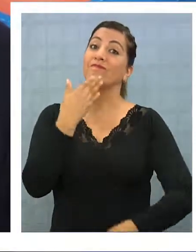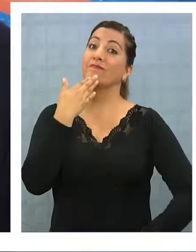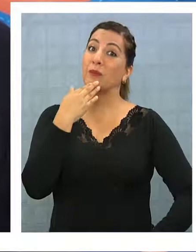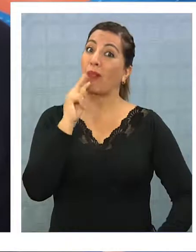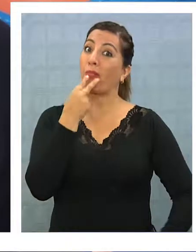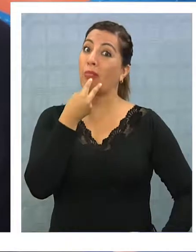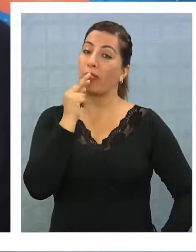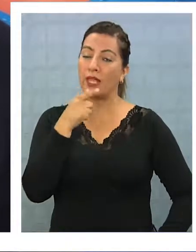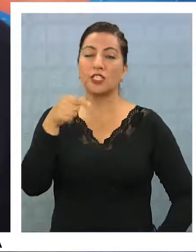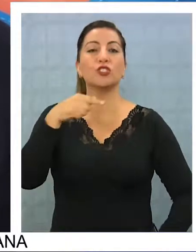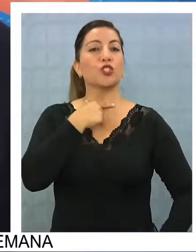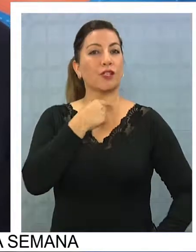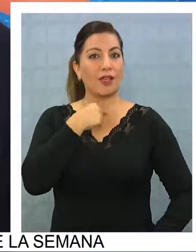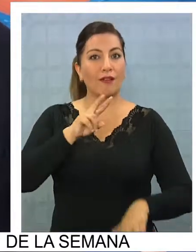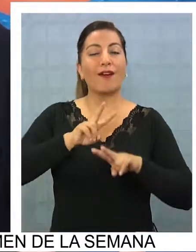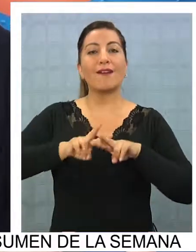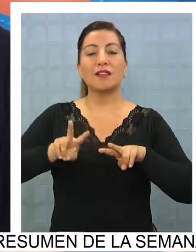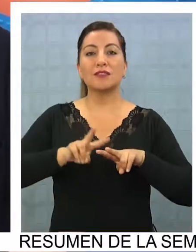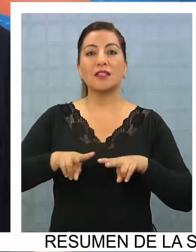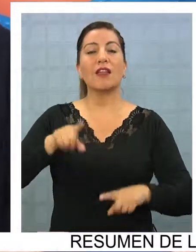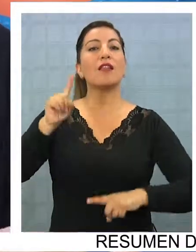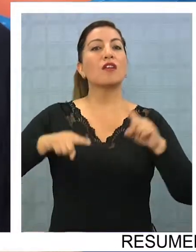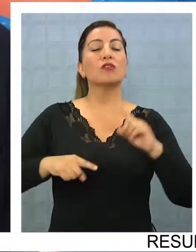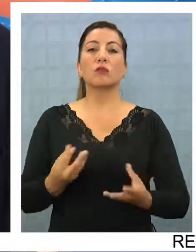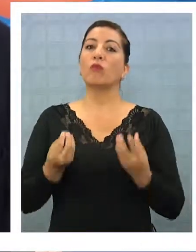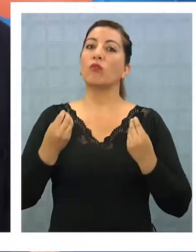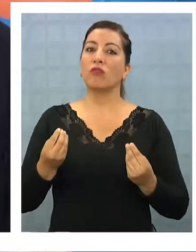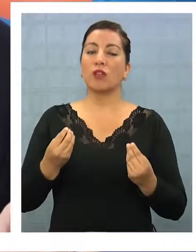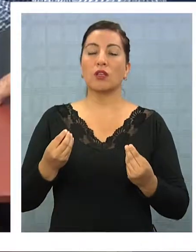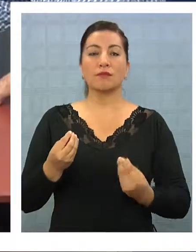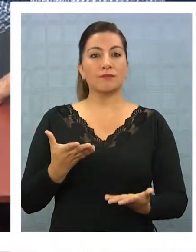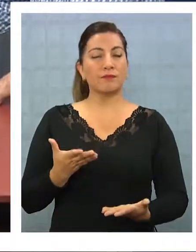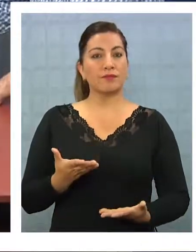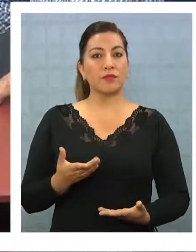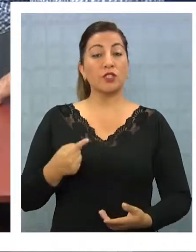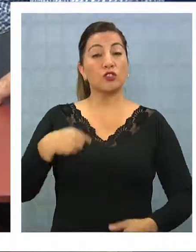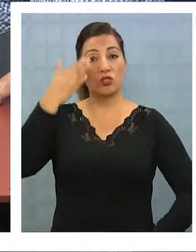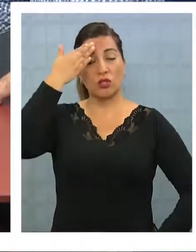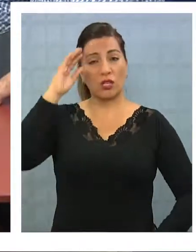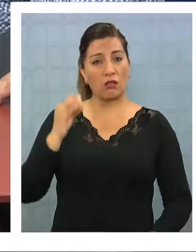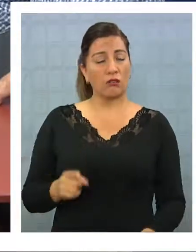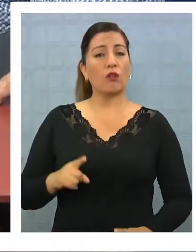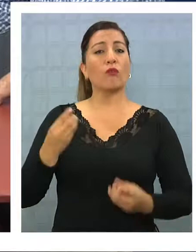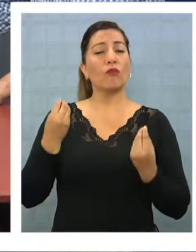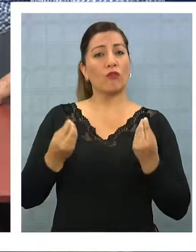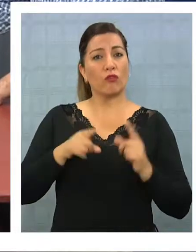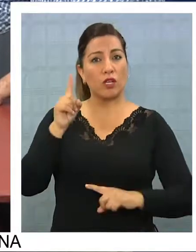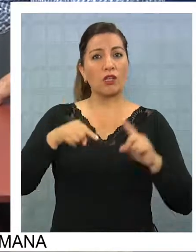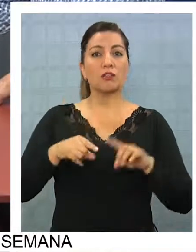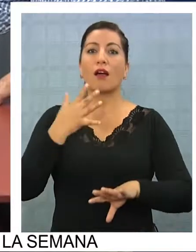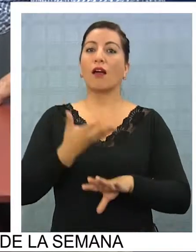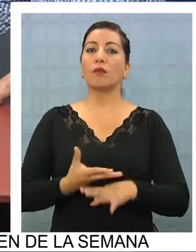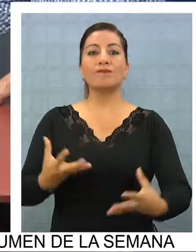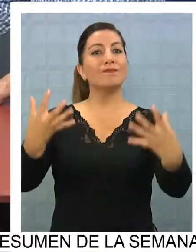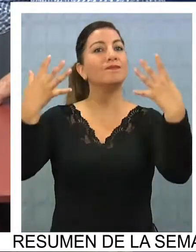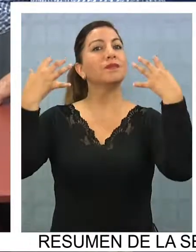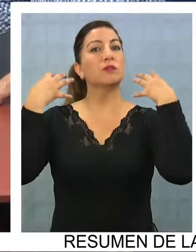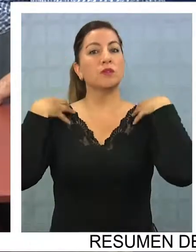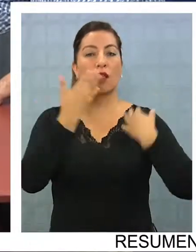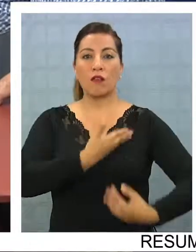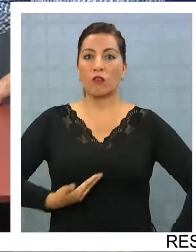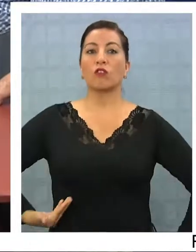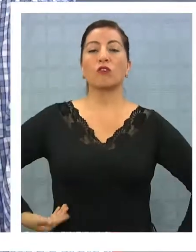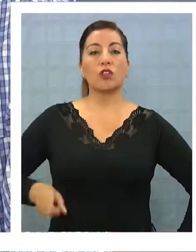espera acción eficaz, estuviese haciendo esas declaraciones, pero yo creo que en buena medida ahí hay una enorme responsabilidad